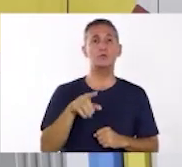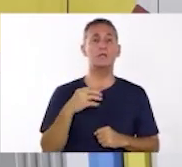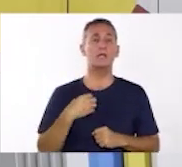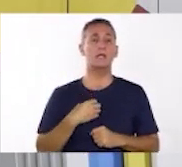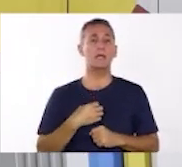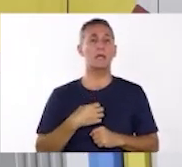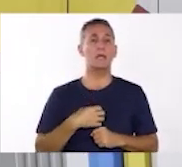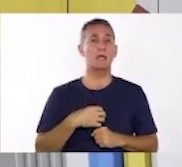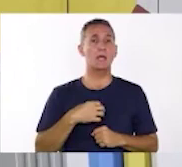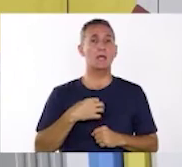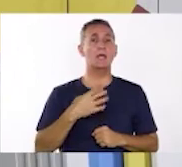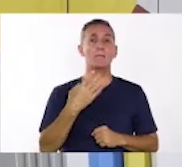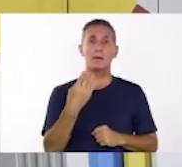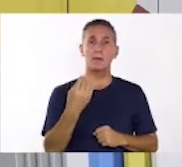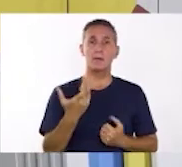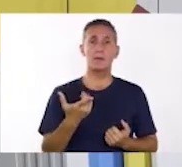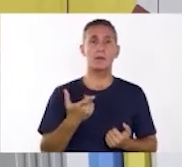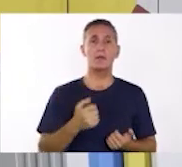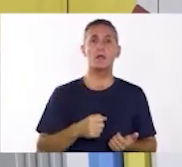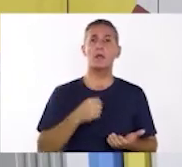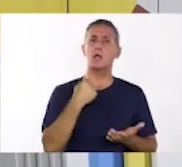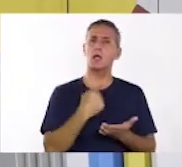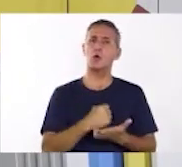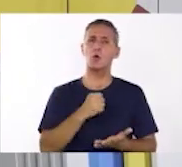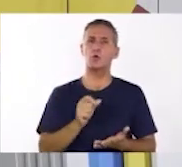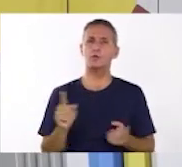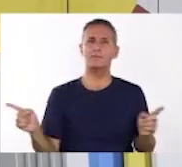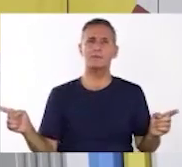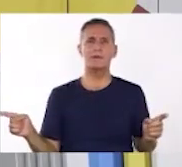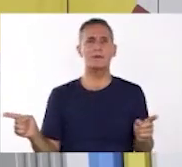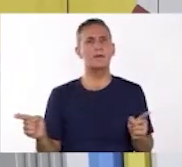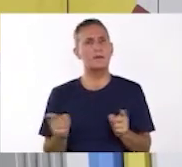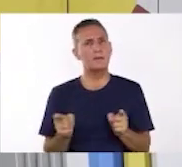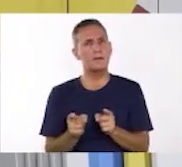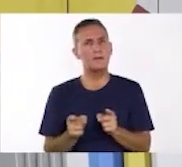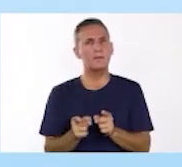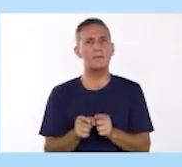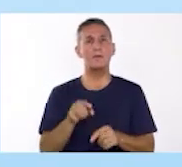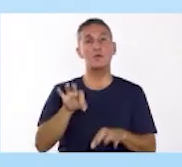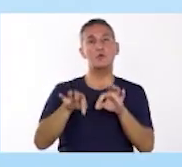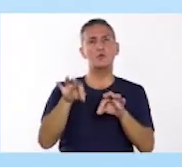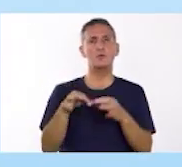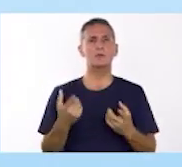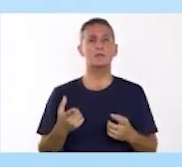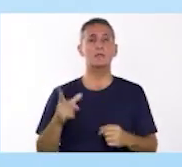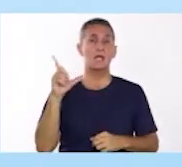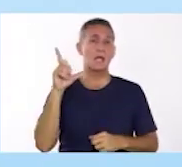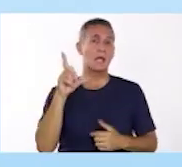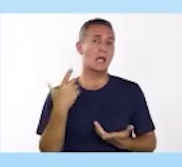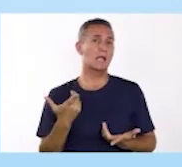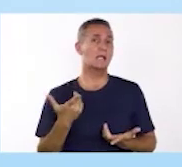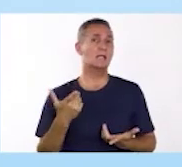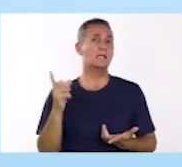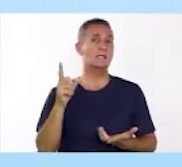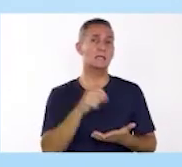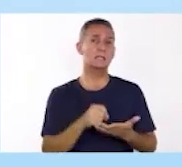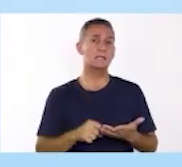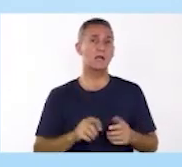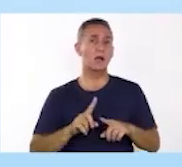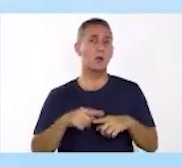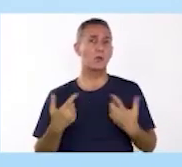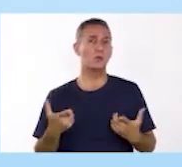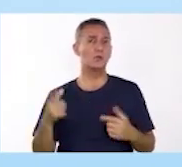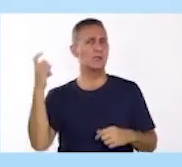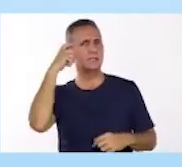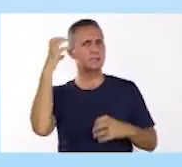decir. Y que justifique brevemente su elección. Si es literario, ¿por qué? Si es oficial, ¿por